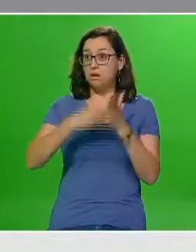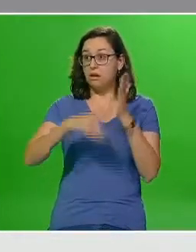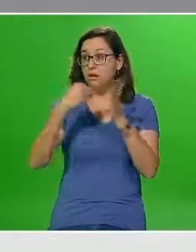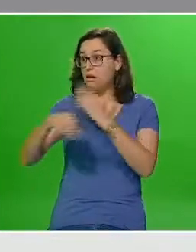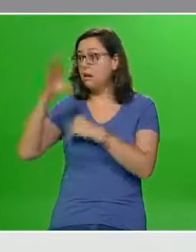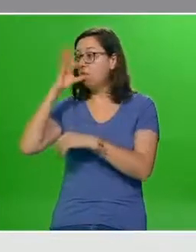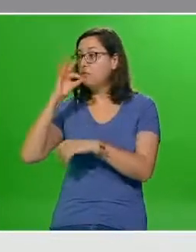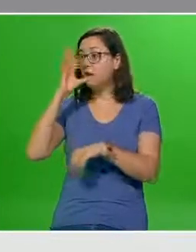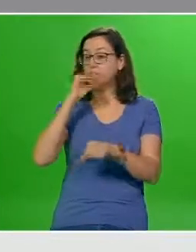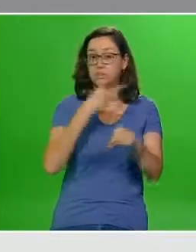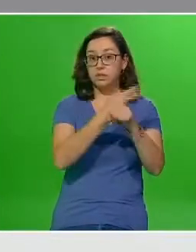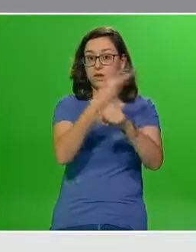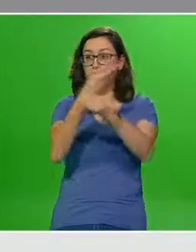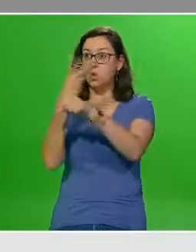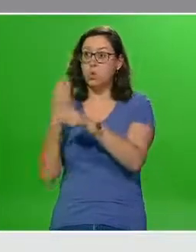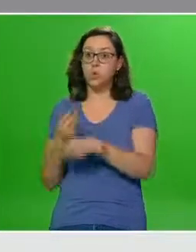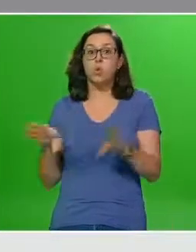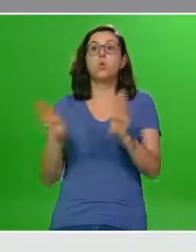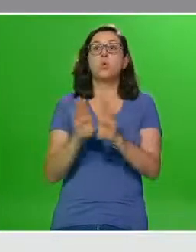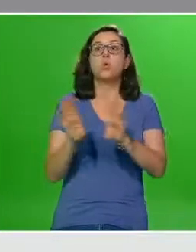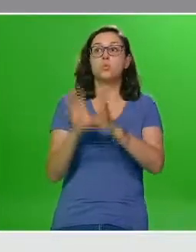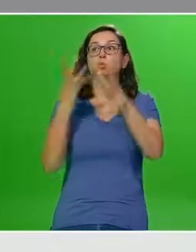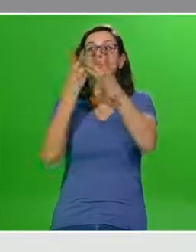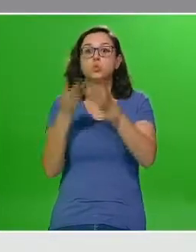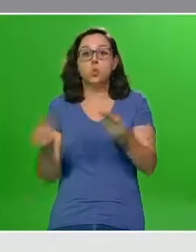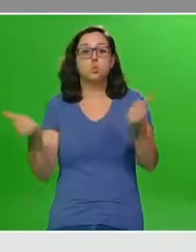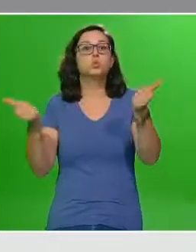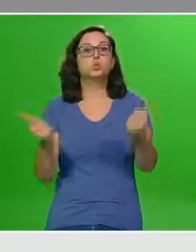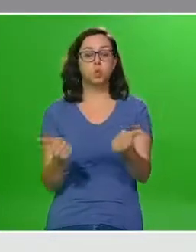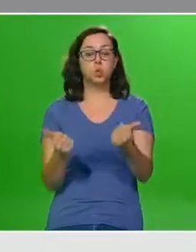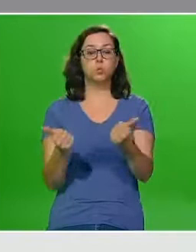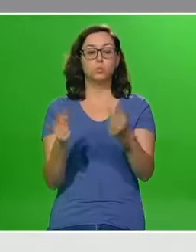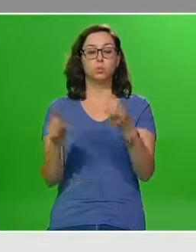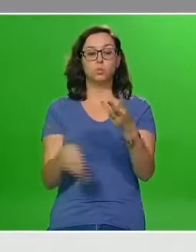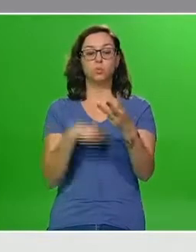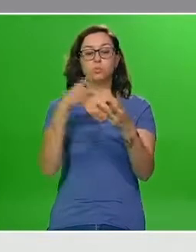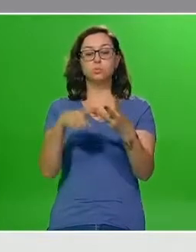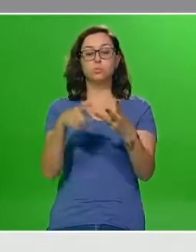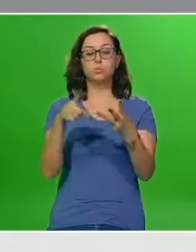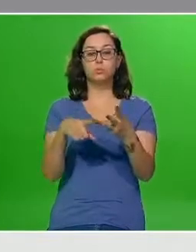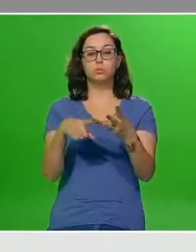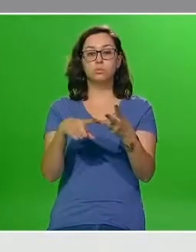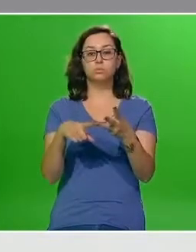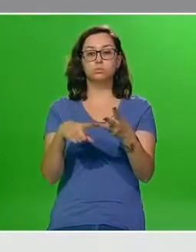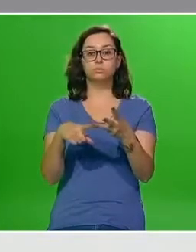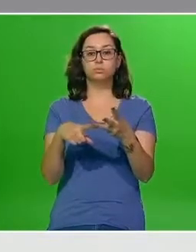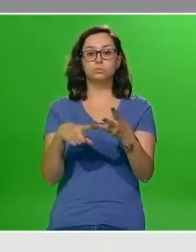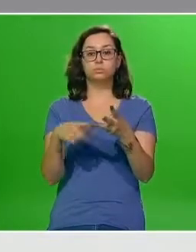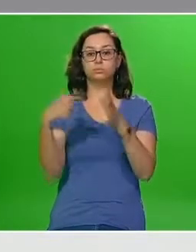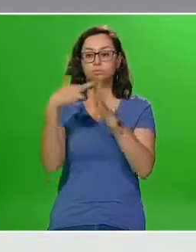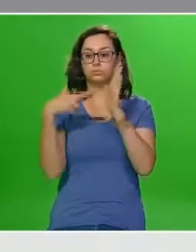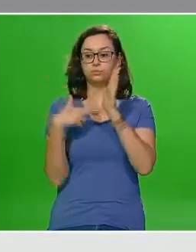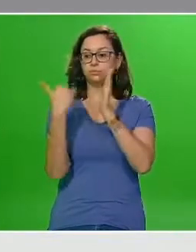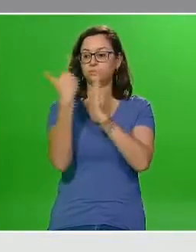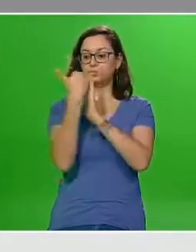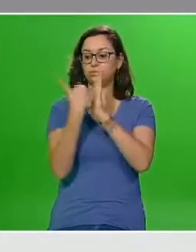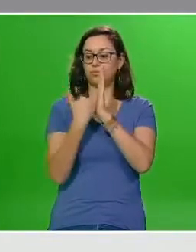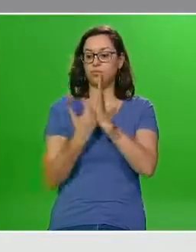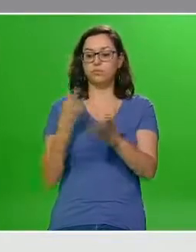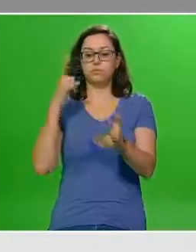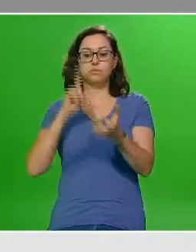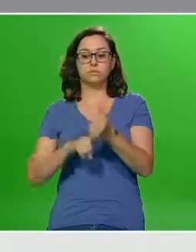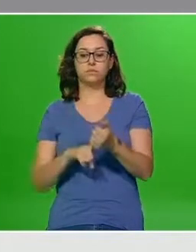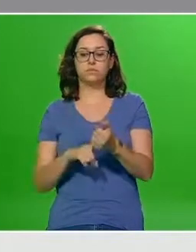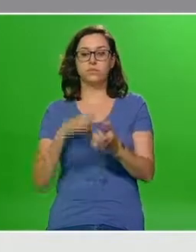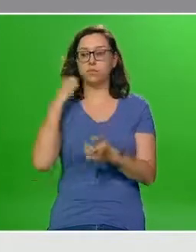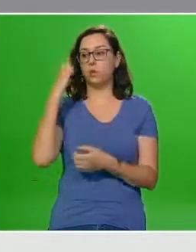partir del programa de La Escuela es Nuestra, o cómo se van a hacer, y si hay alguna guía de lineamientos para cómo deben ser los